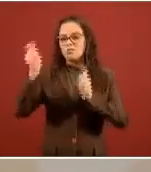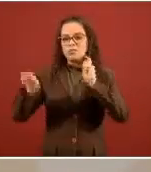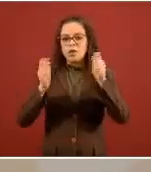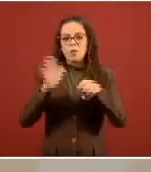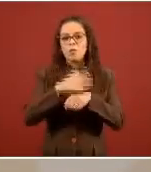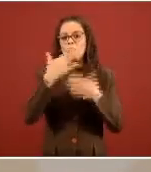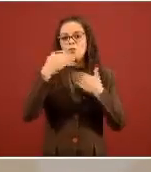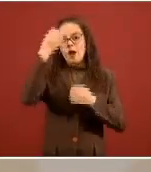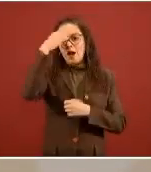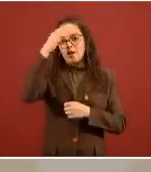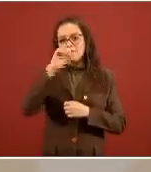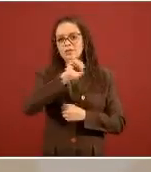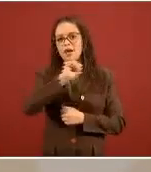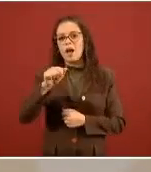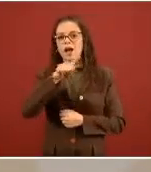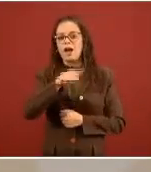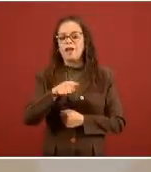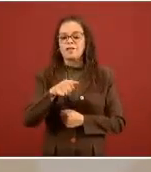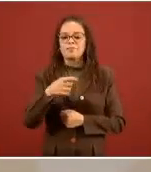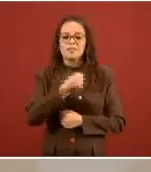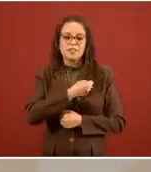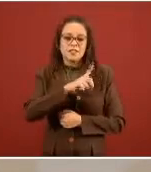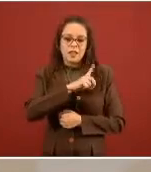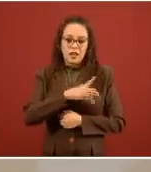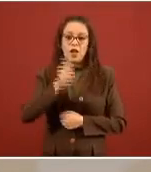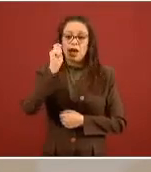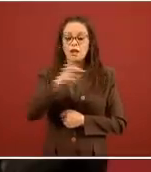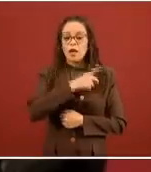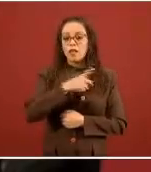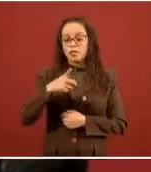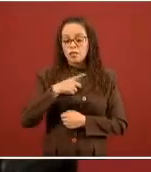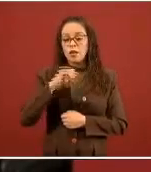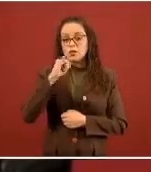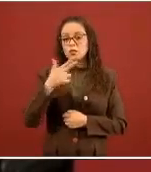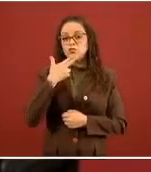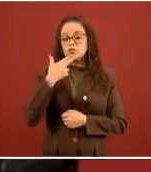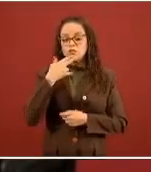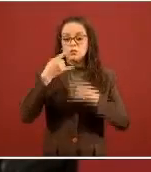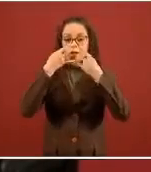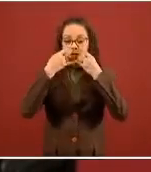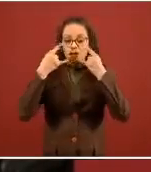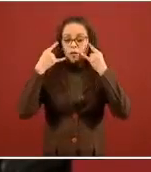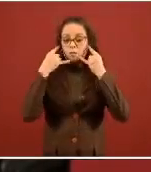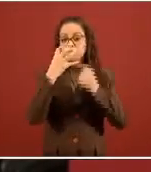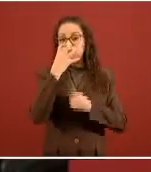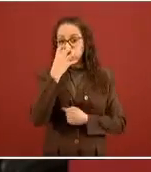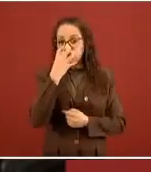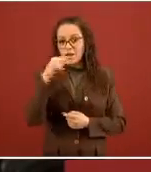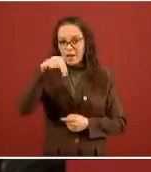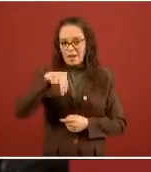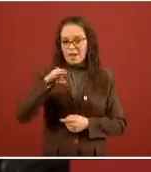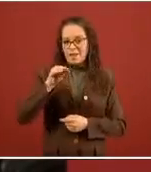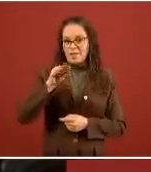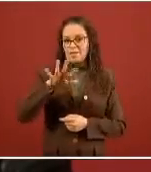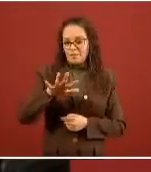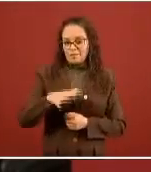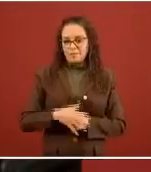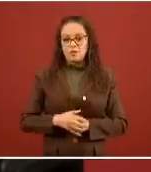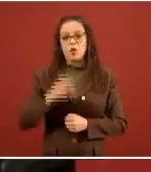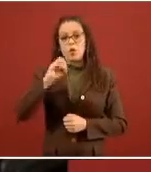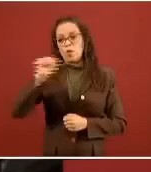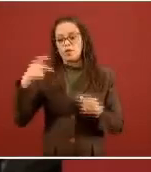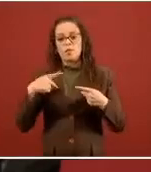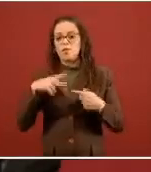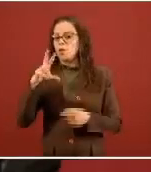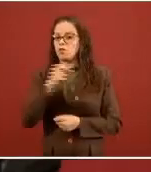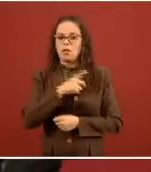quién debe usar las mascarillas N95 y quién no. Y la analogía, habiendo hecha la advertencia de que no tiene nada que